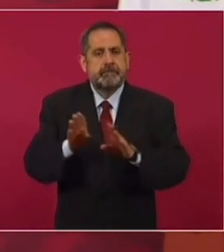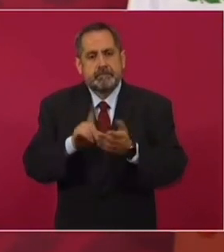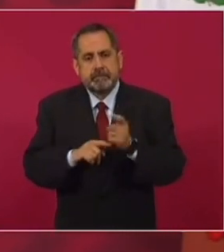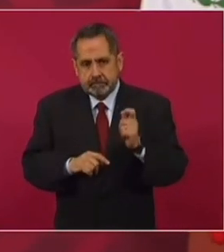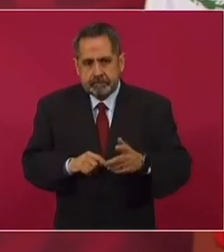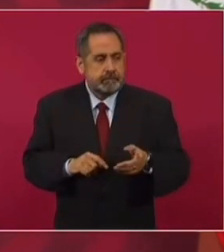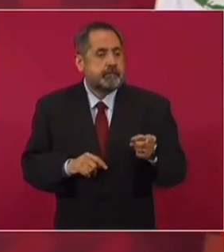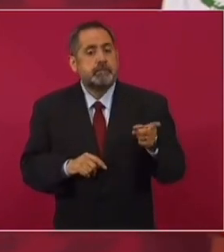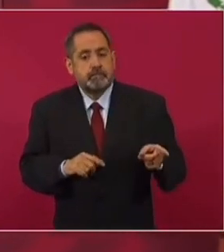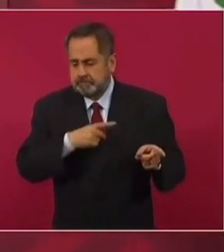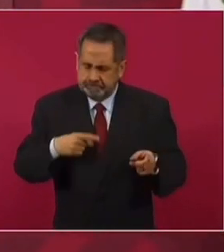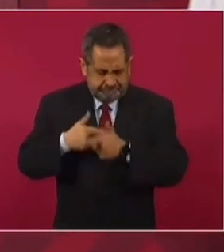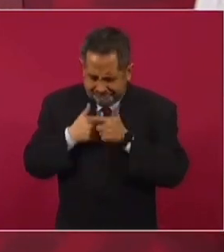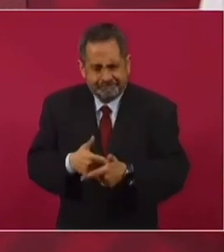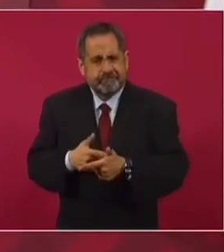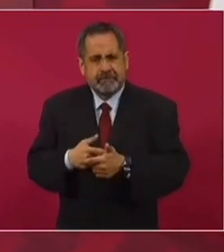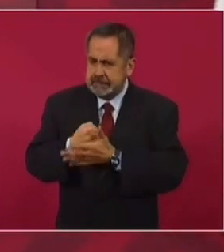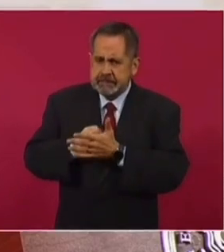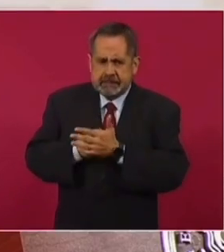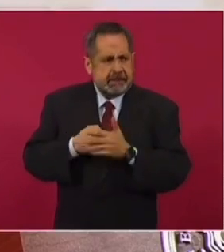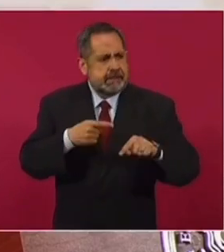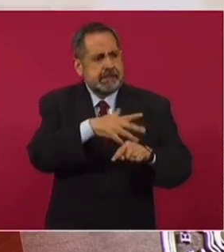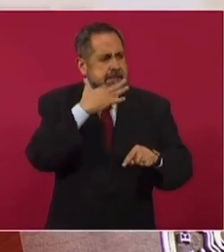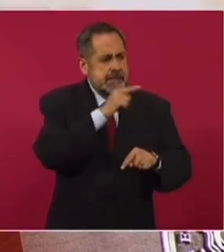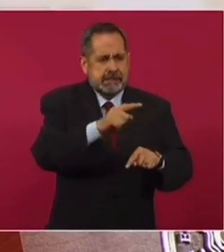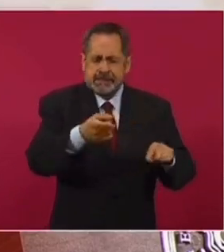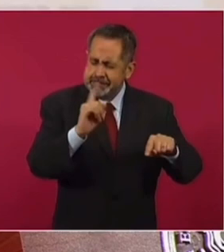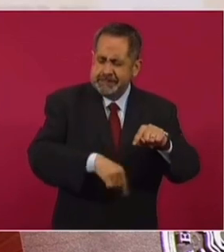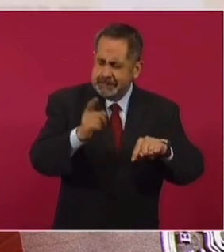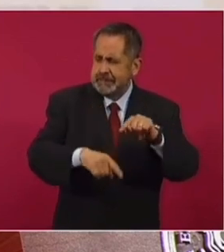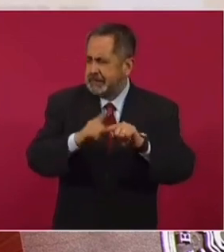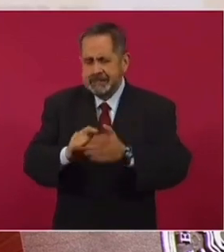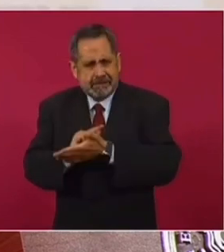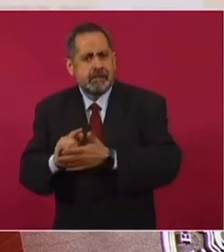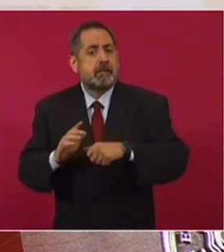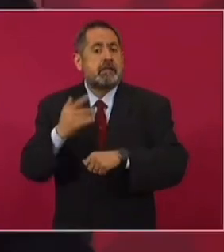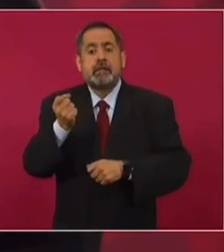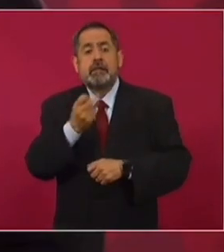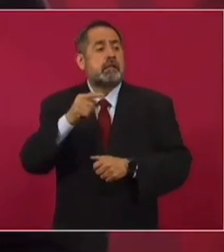cómo debemos seguir limpiando de corrupción al gobierno, porque hay quienes